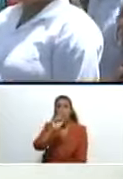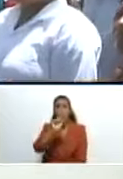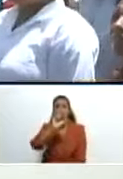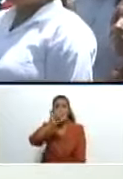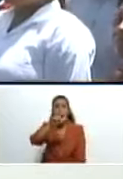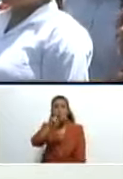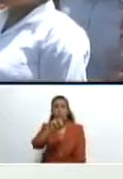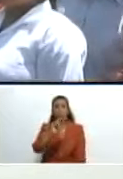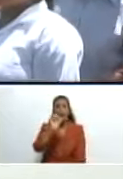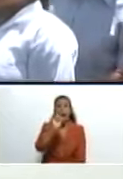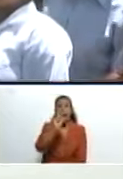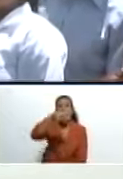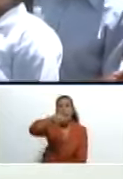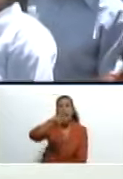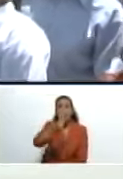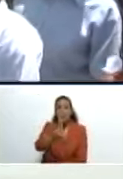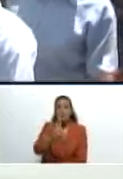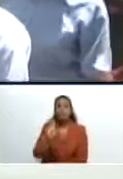añú.